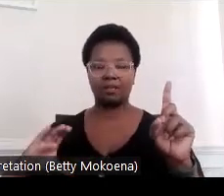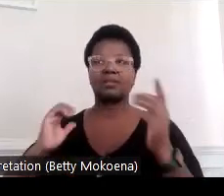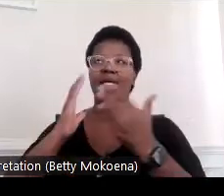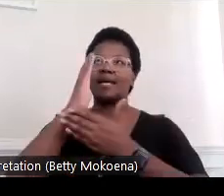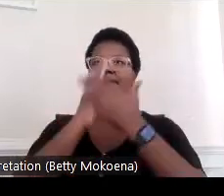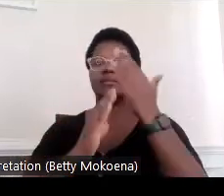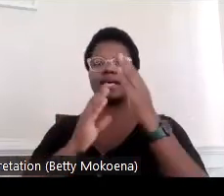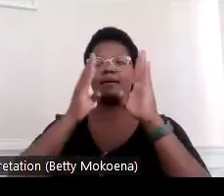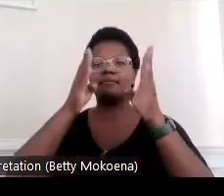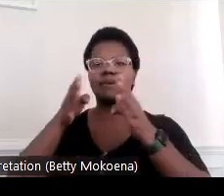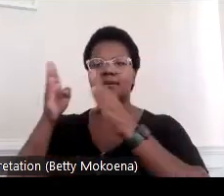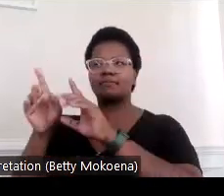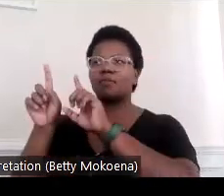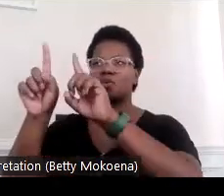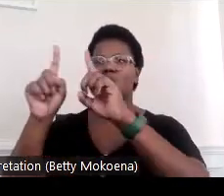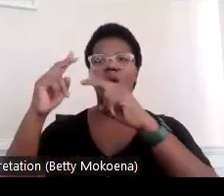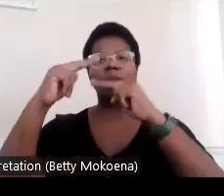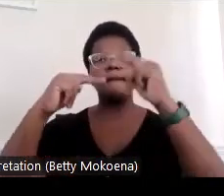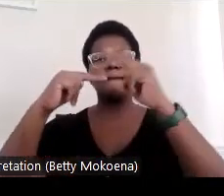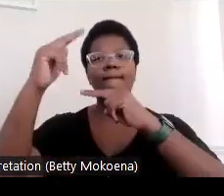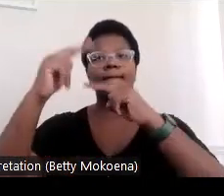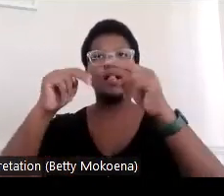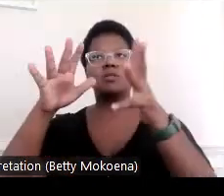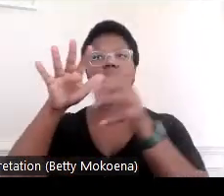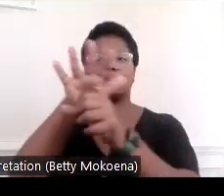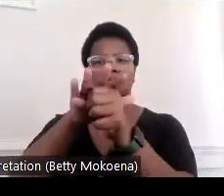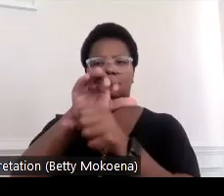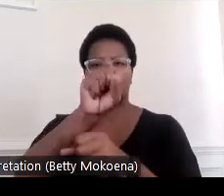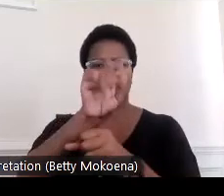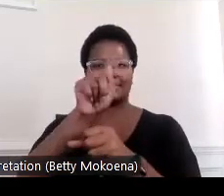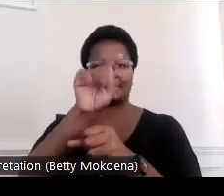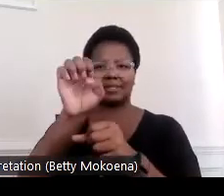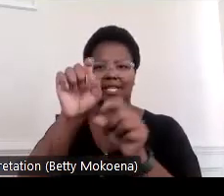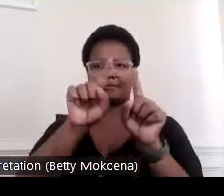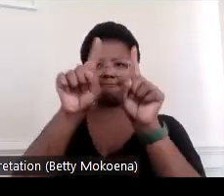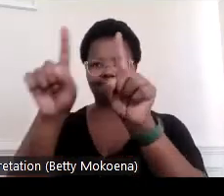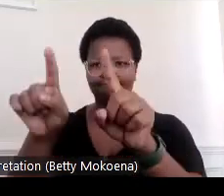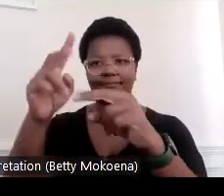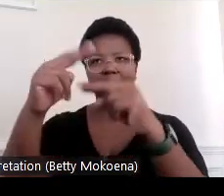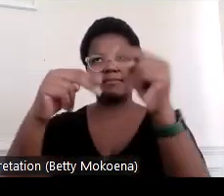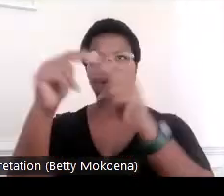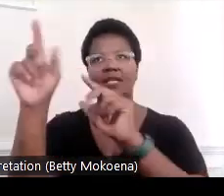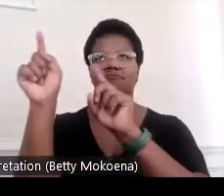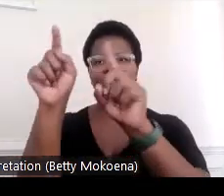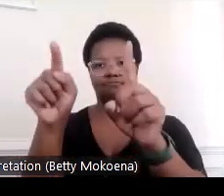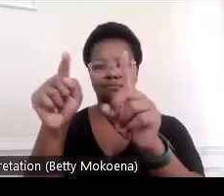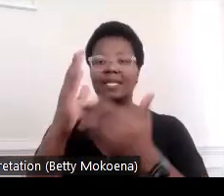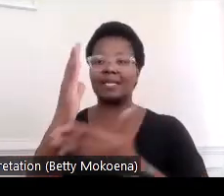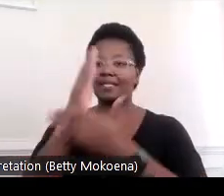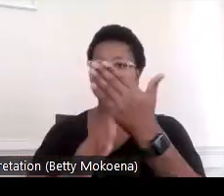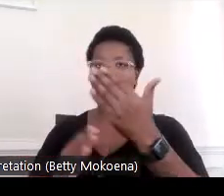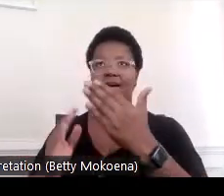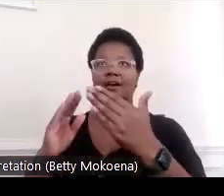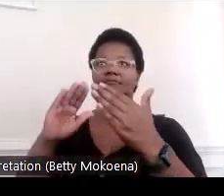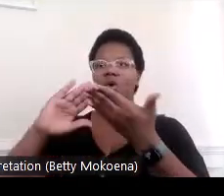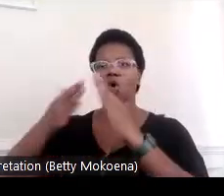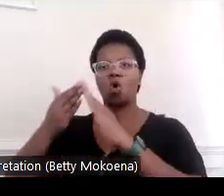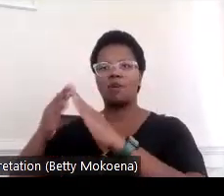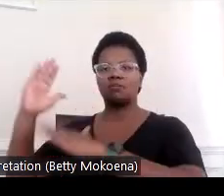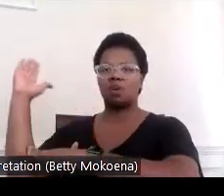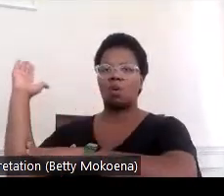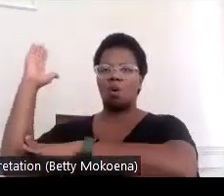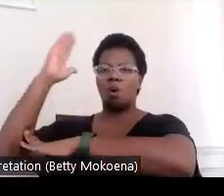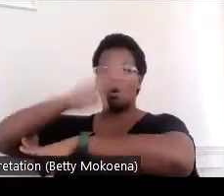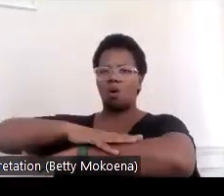tres algunos individuos van a un sitio físico para recibir sus servicios algunos están en la comunidad de